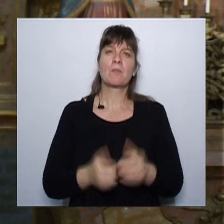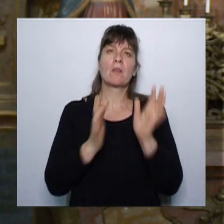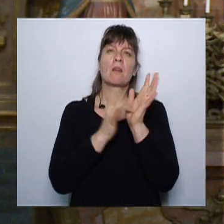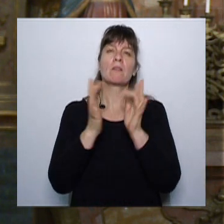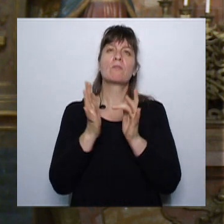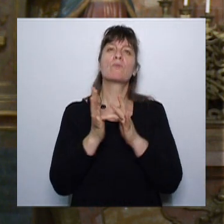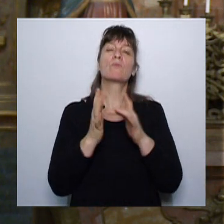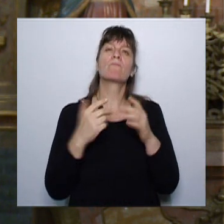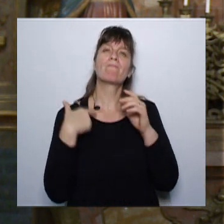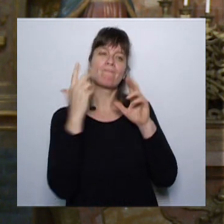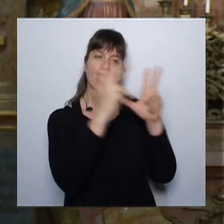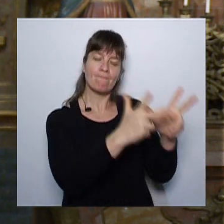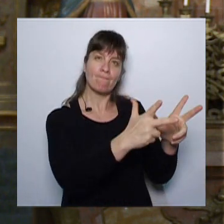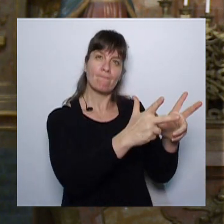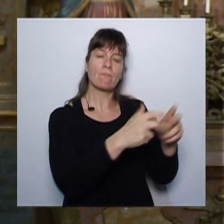respondió